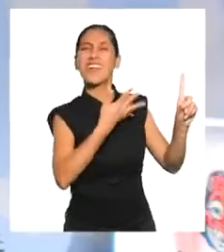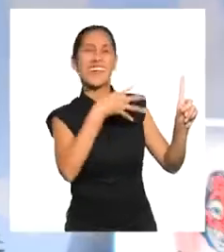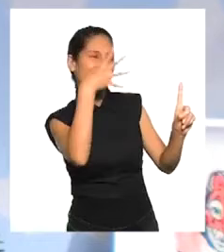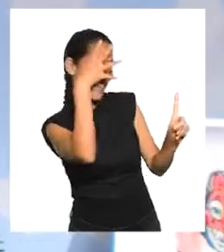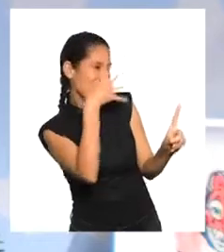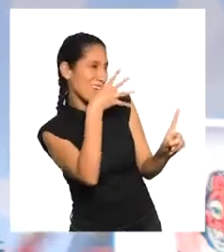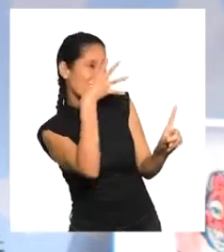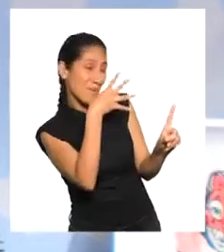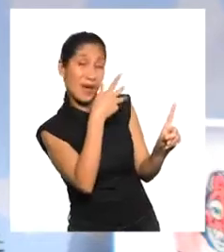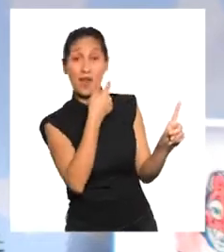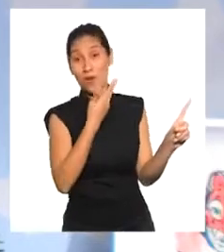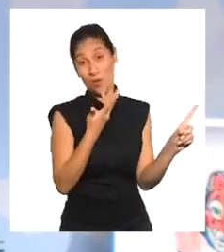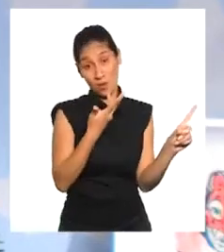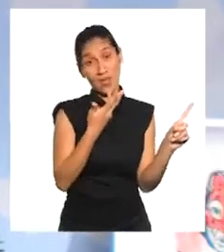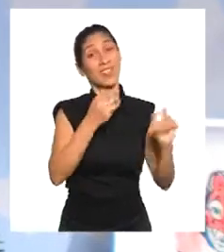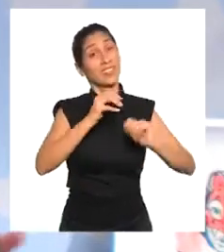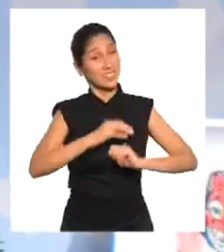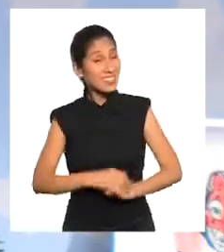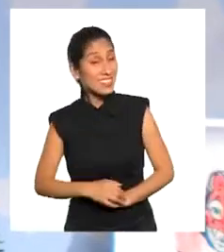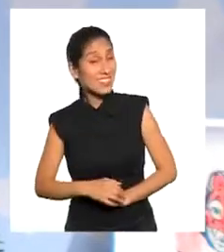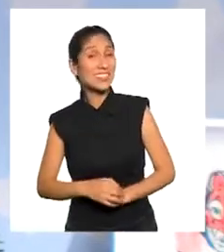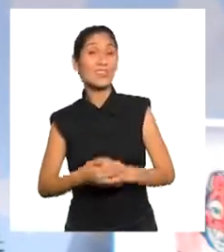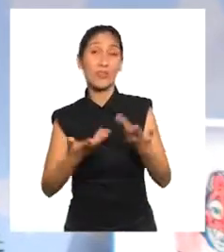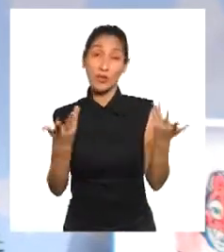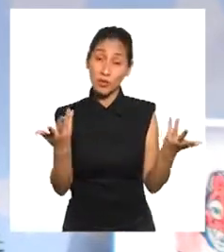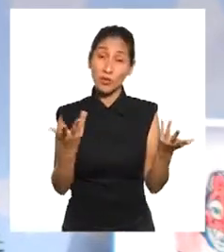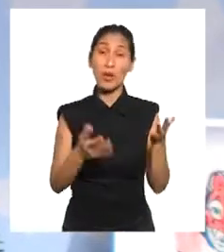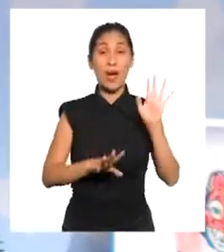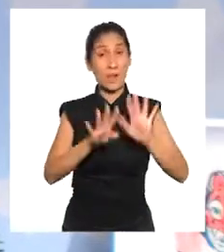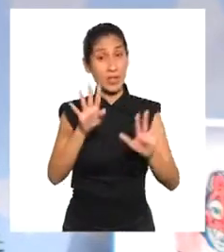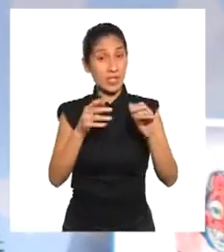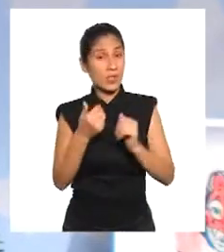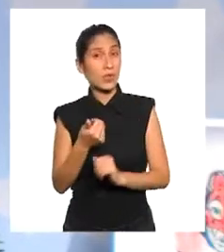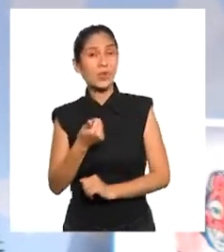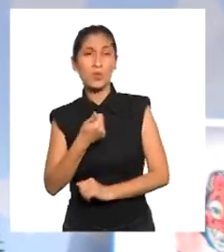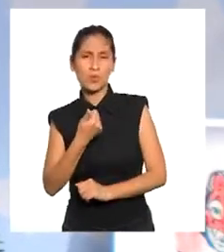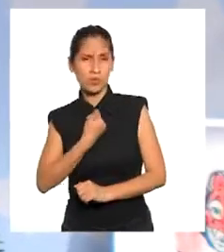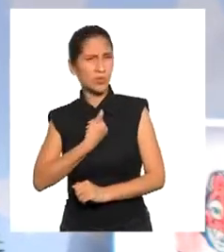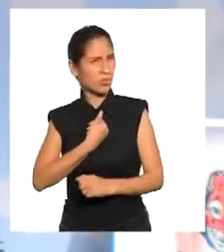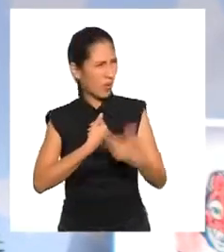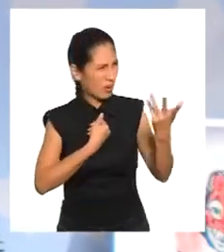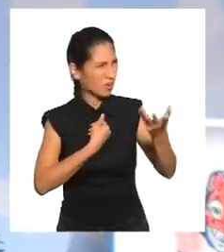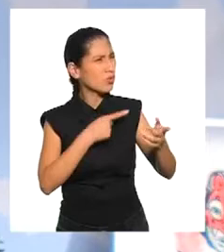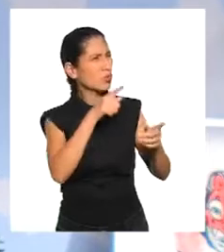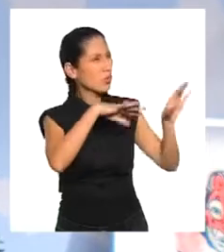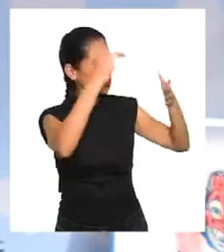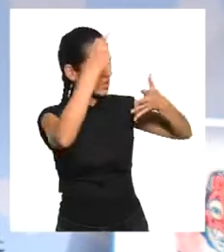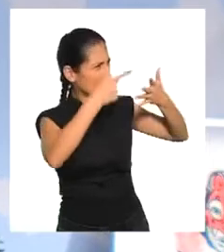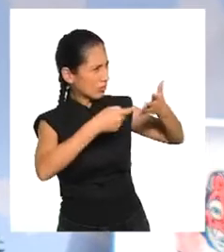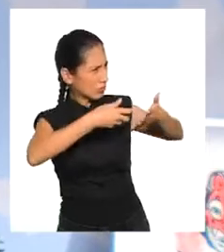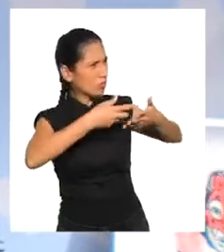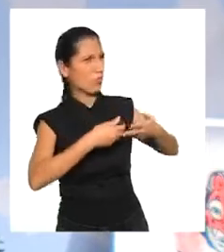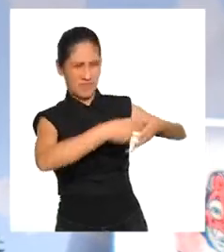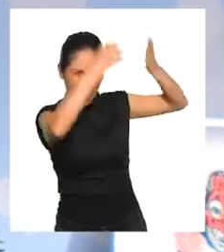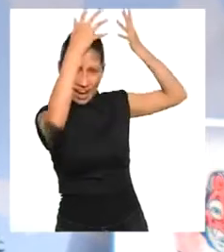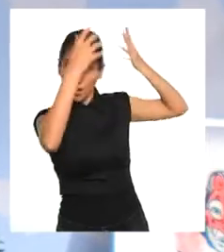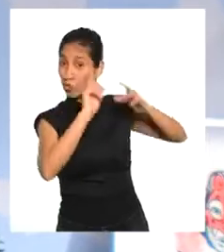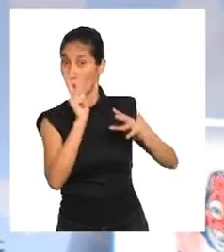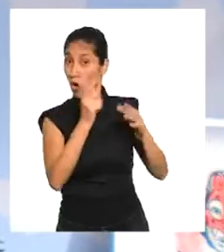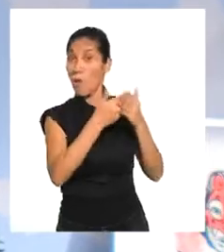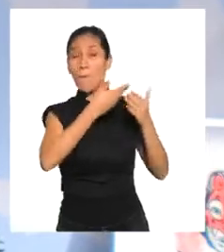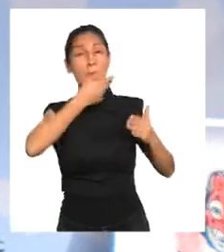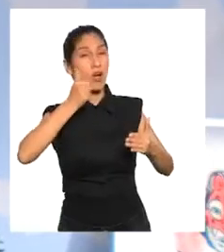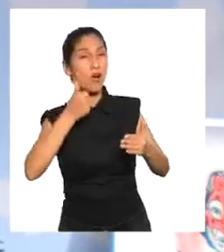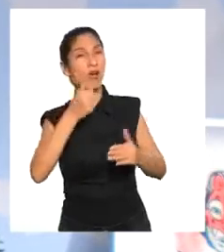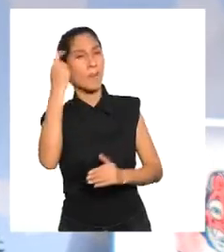Ah, eso sí, de todas maneras. Cuando nos ensimismamos en nuestras ideas, no podemos comprender a la de las otras personas y por ende